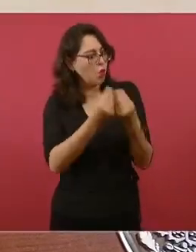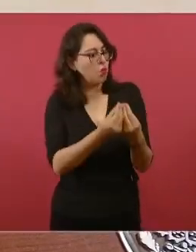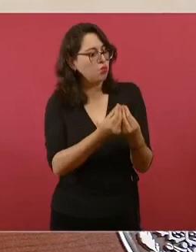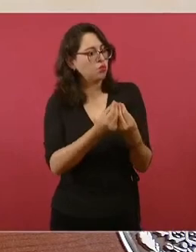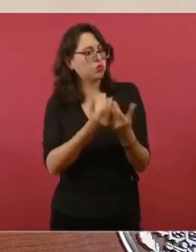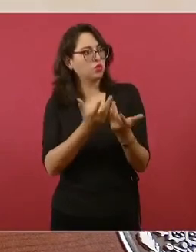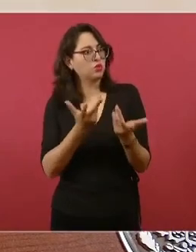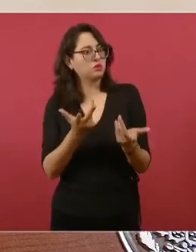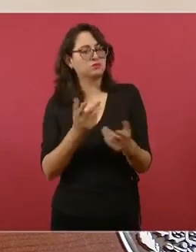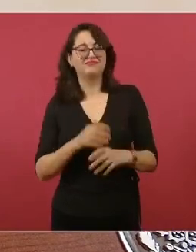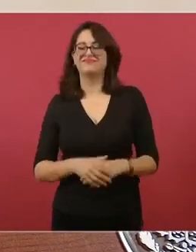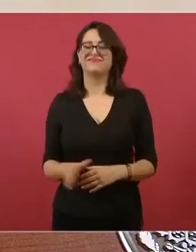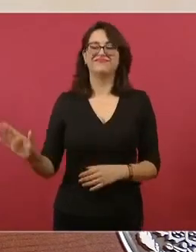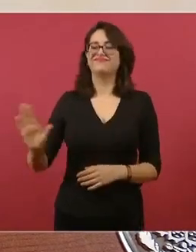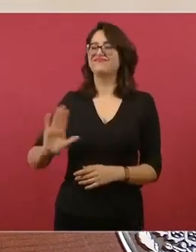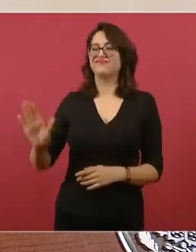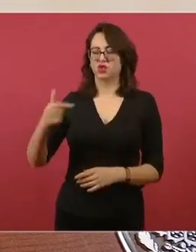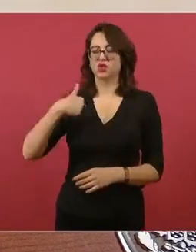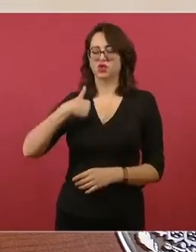enfrentar